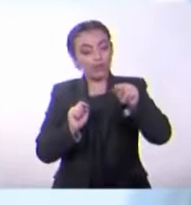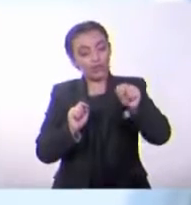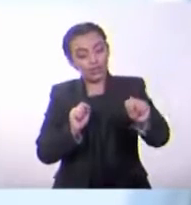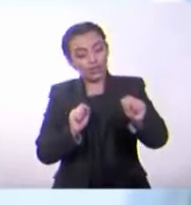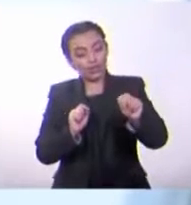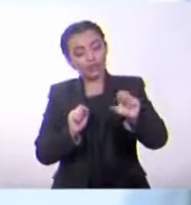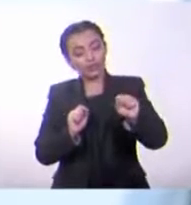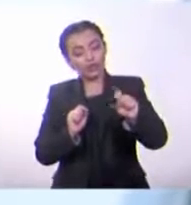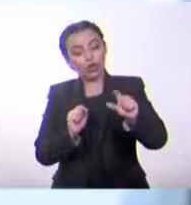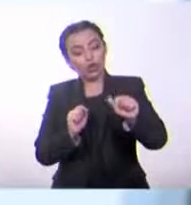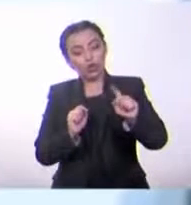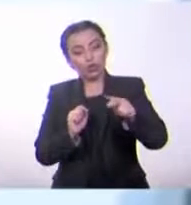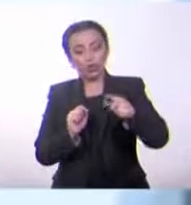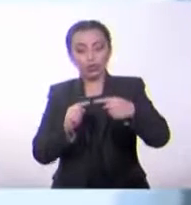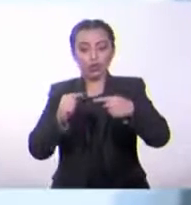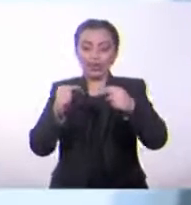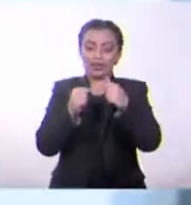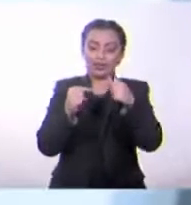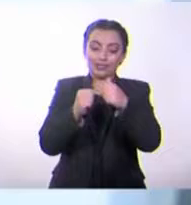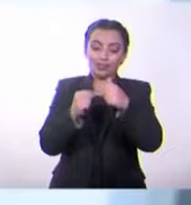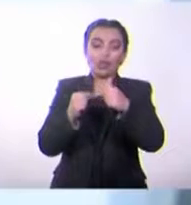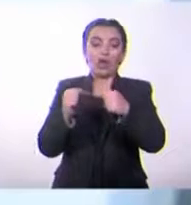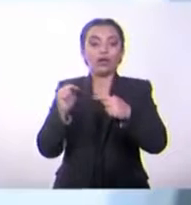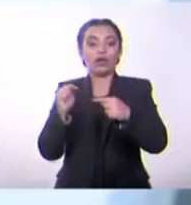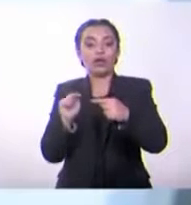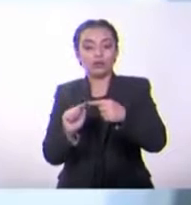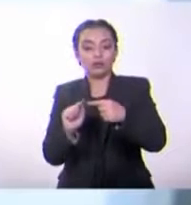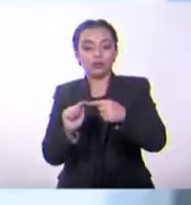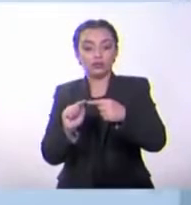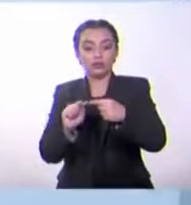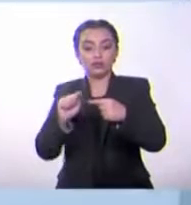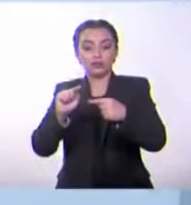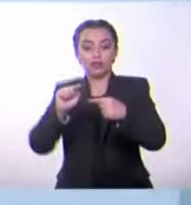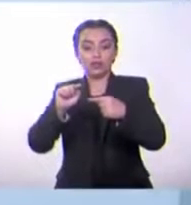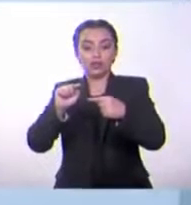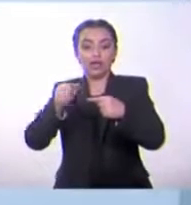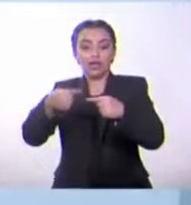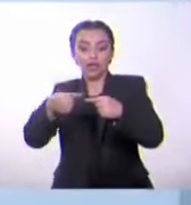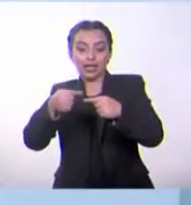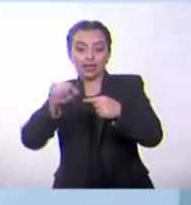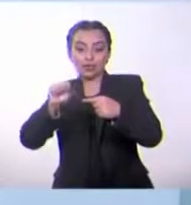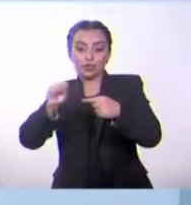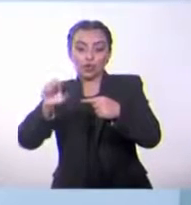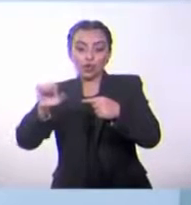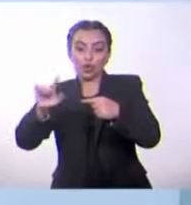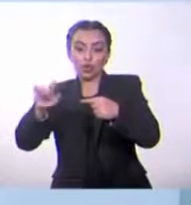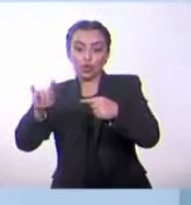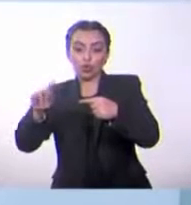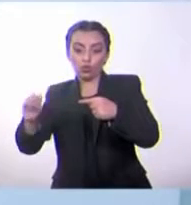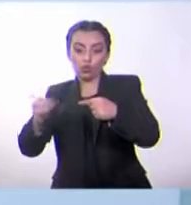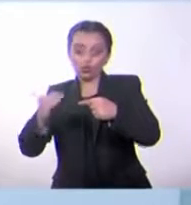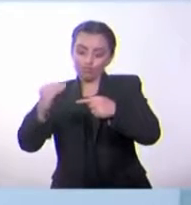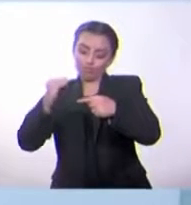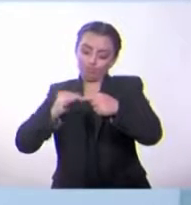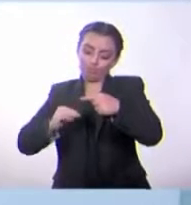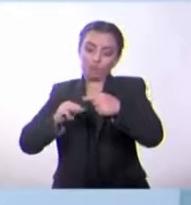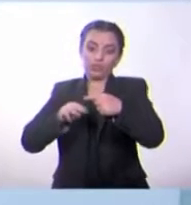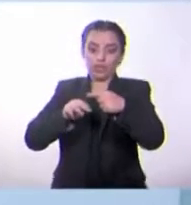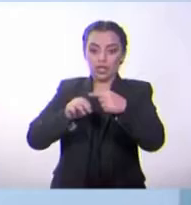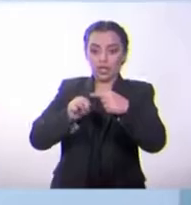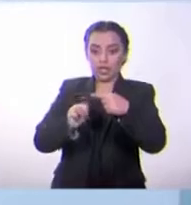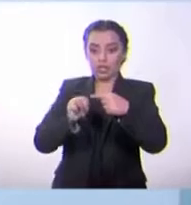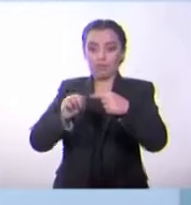entre la masa molar del soluto. Ahora puedo calcular los moles de